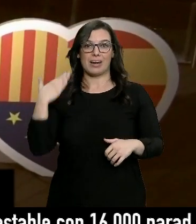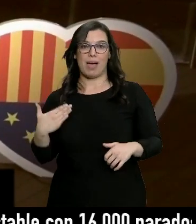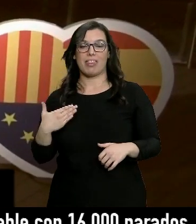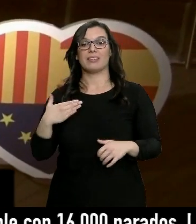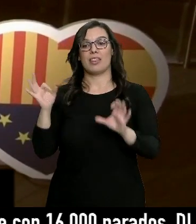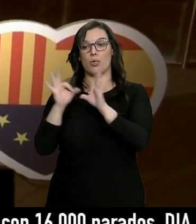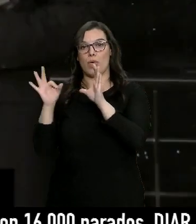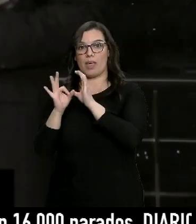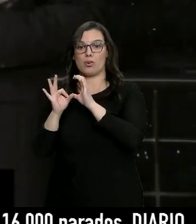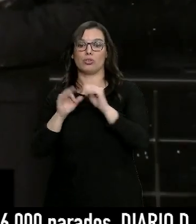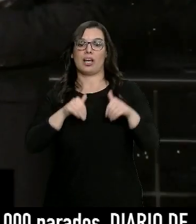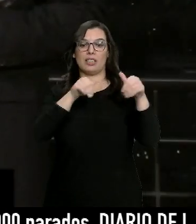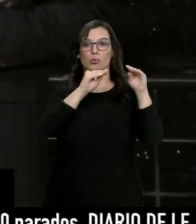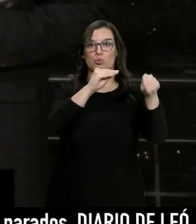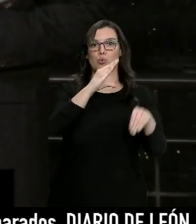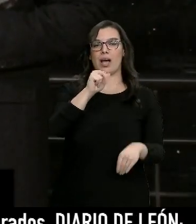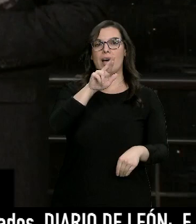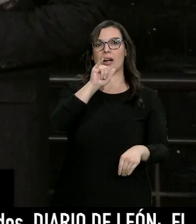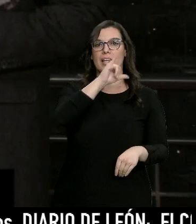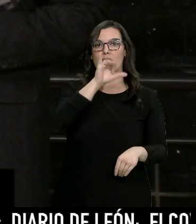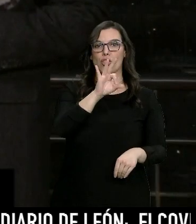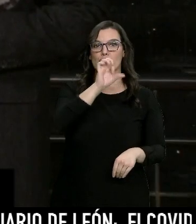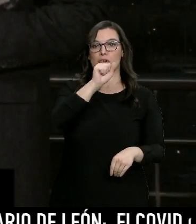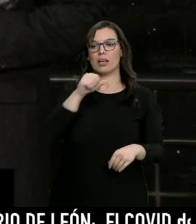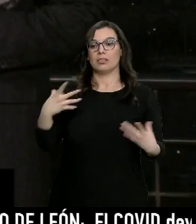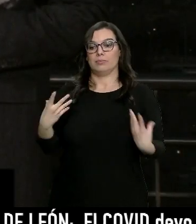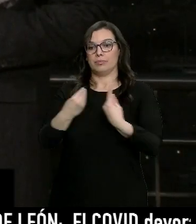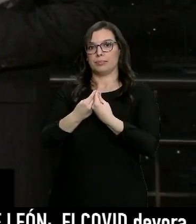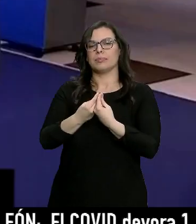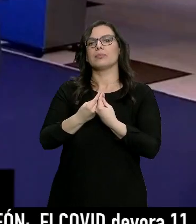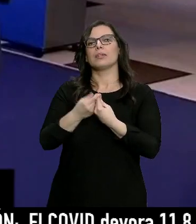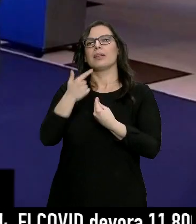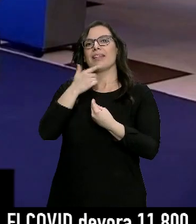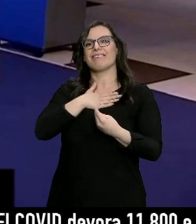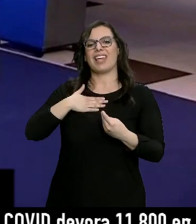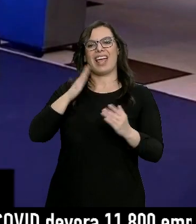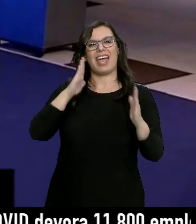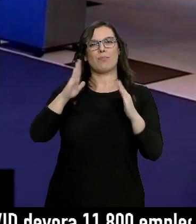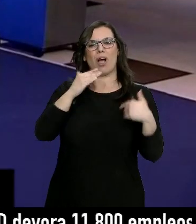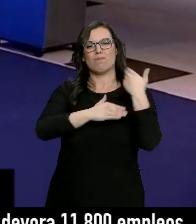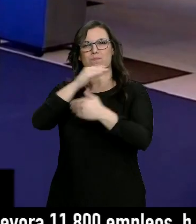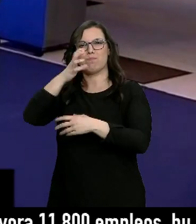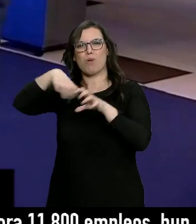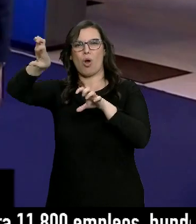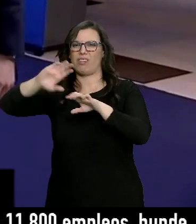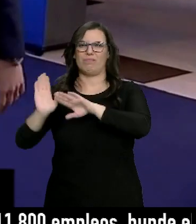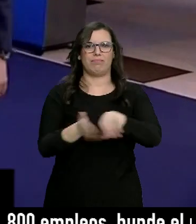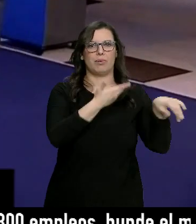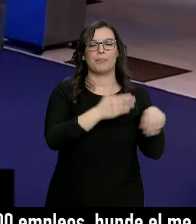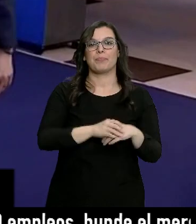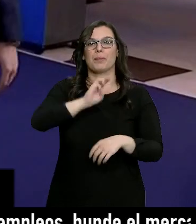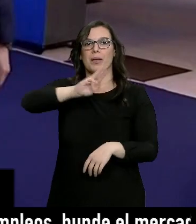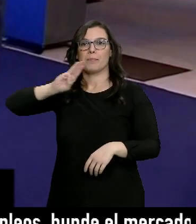candidato Carlos Carrizosa proponen dejar atrás la década del procés. Y en el Partido Popular, Pablo Casado y Alejandro